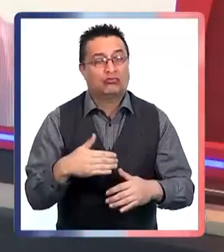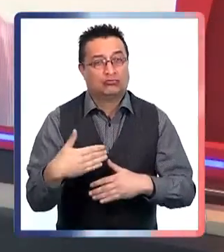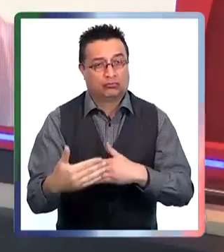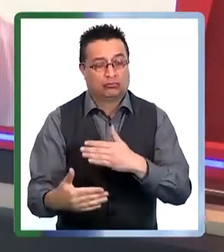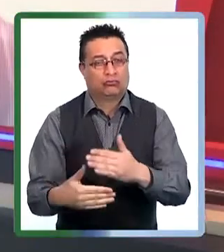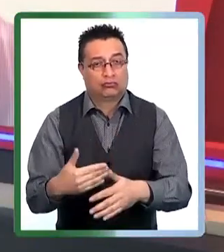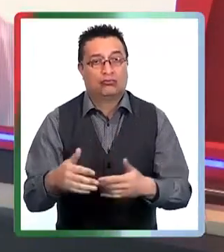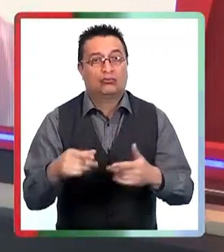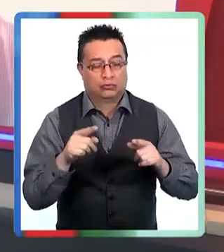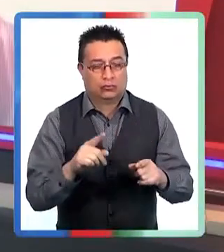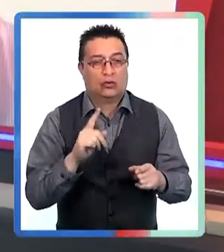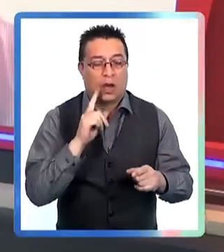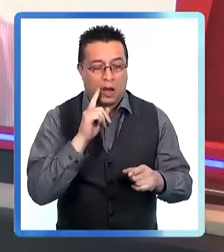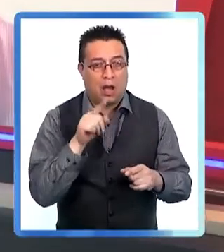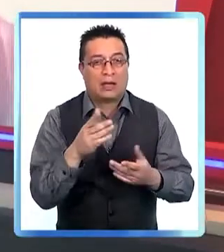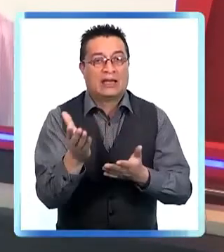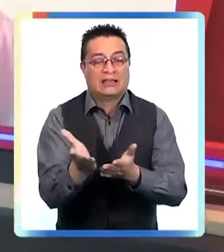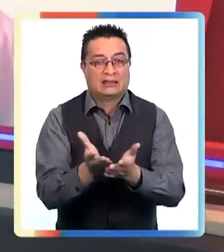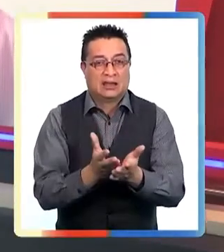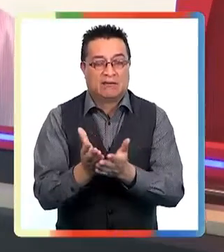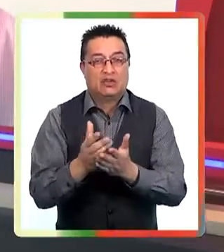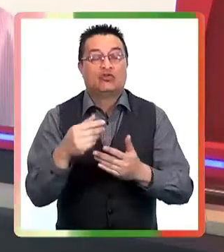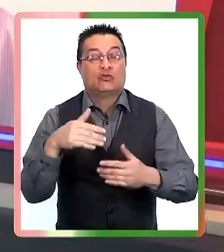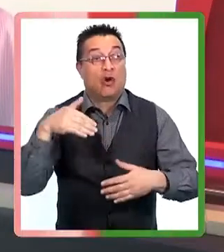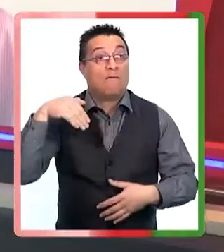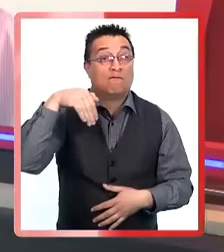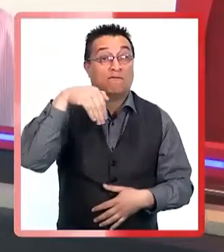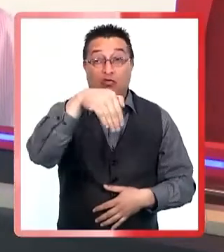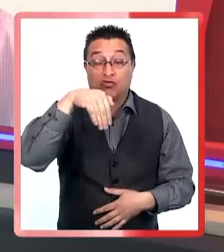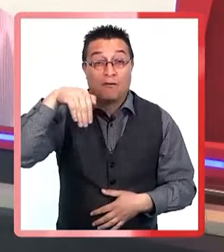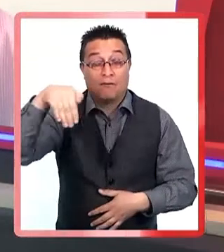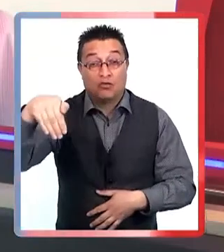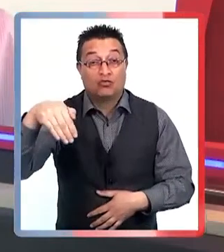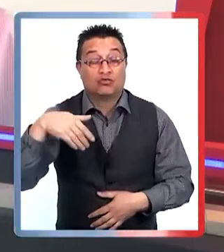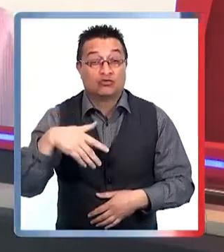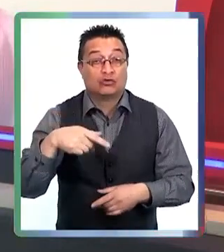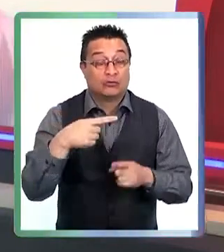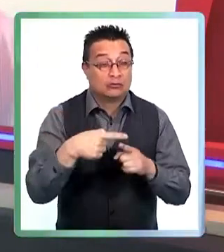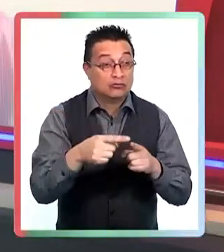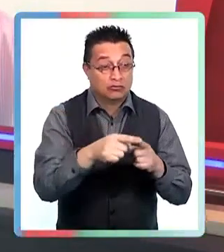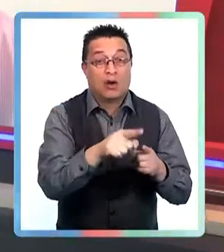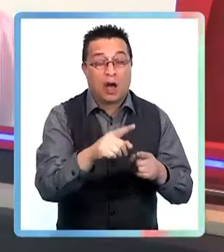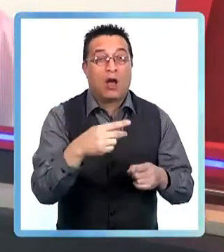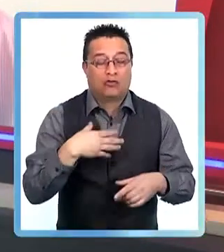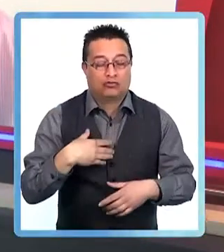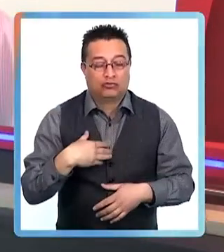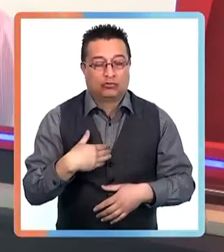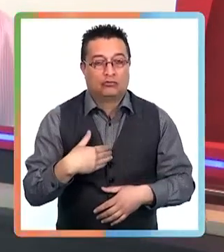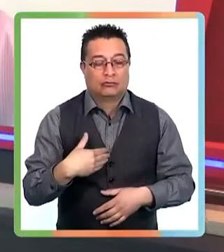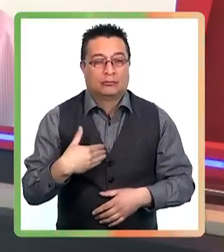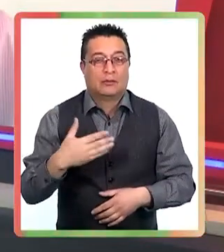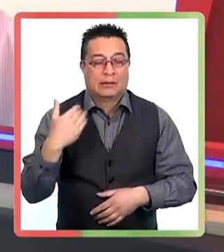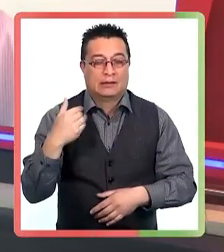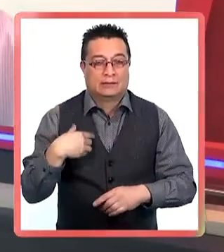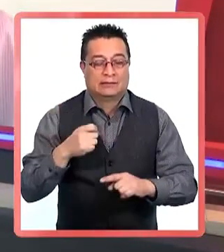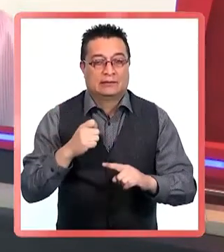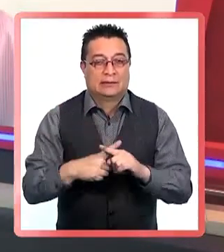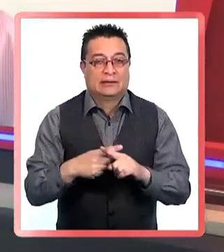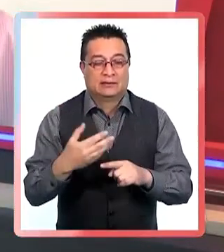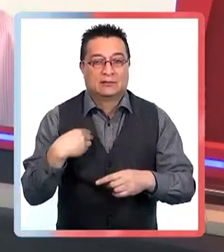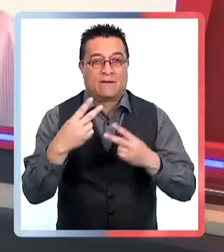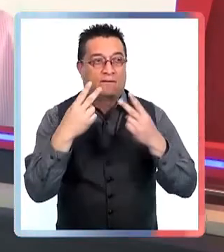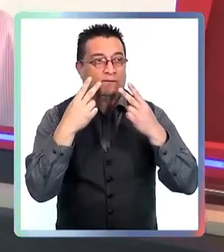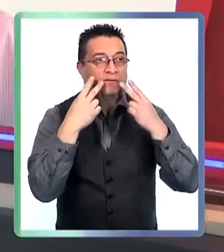los, en los servicios de movilización colectiva, ¿no es cierto? A mí me tocó